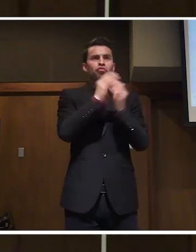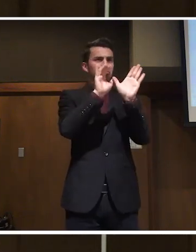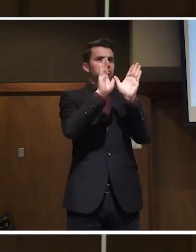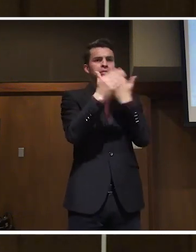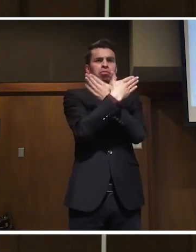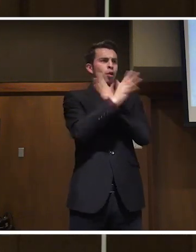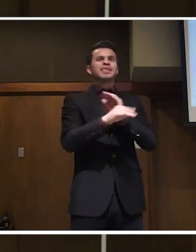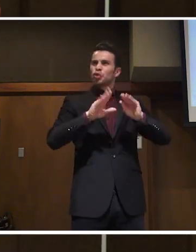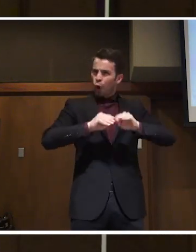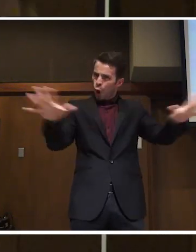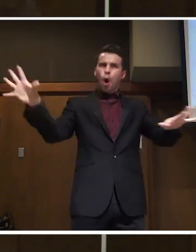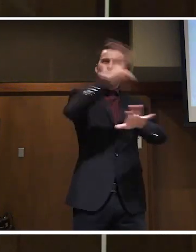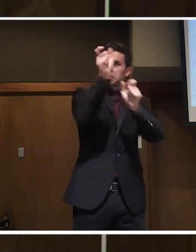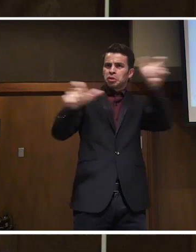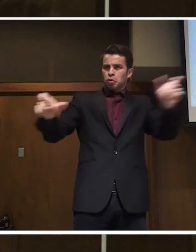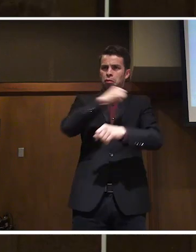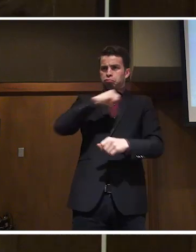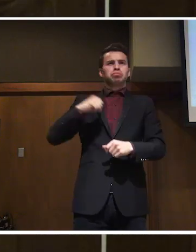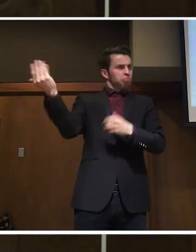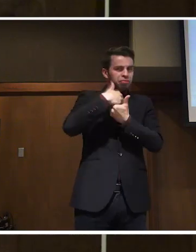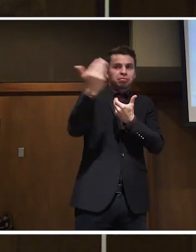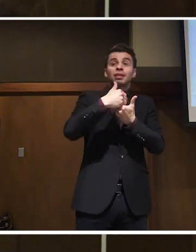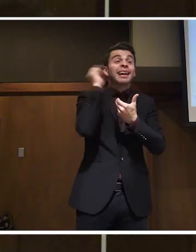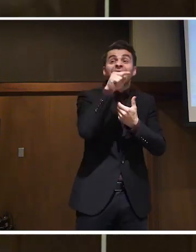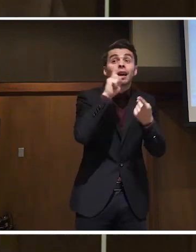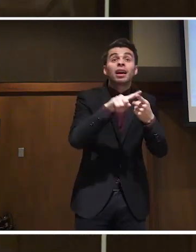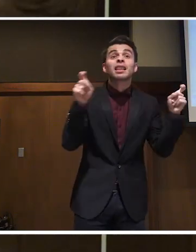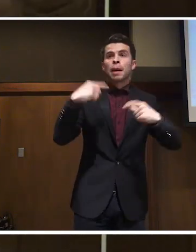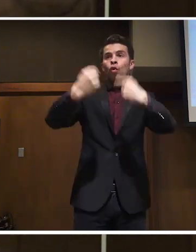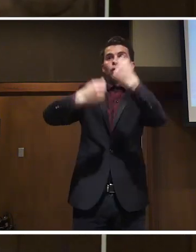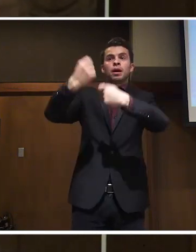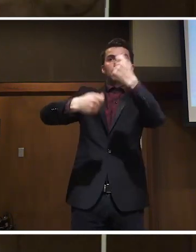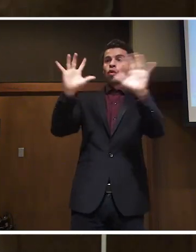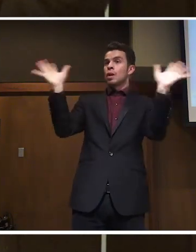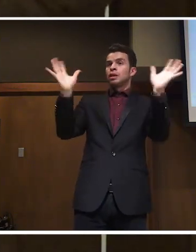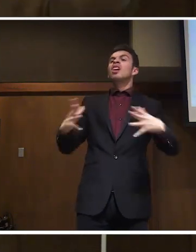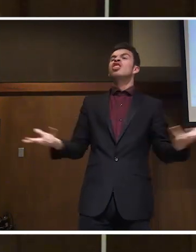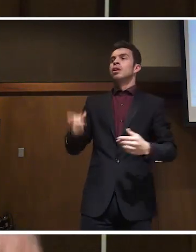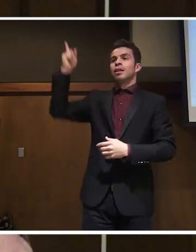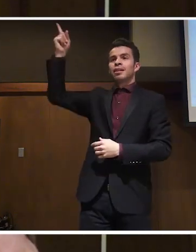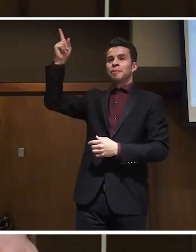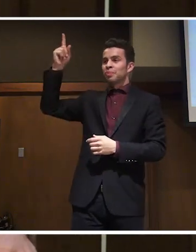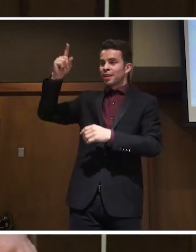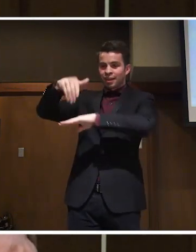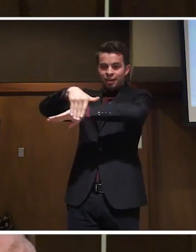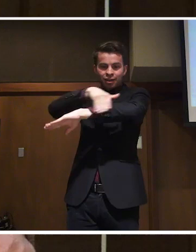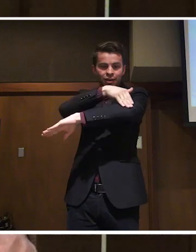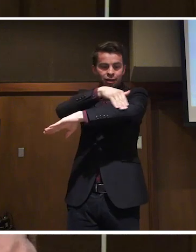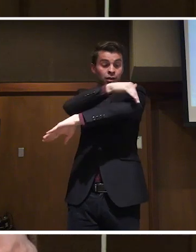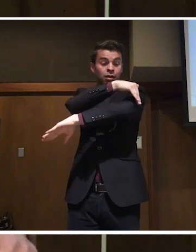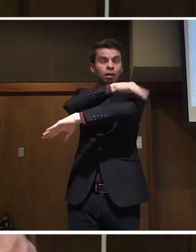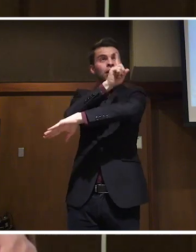todo el mundo, que todo el que quiera venir la venga a usar, pero era solo de economía. Y estaba en las oficinas centrales del banco, ahí en la calle Octava,